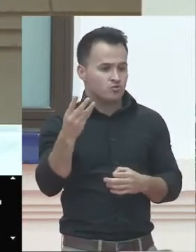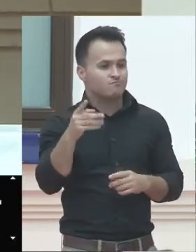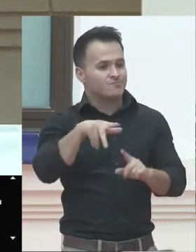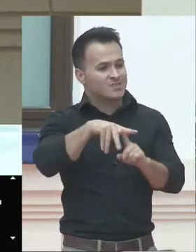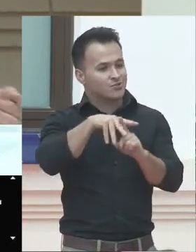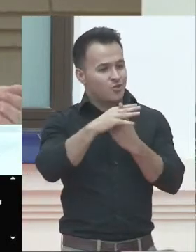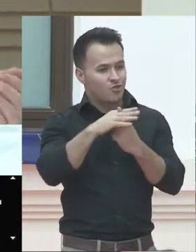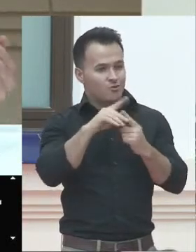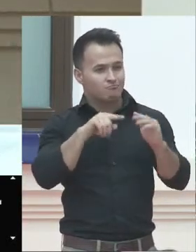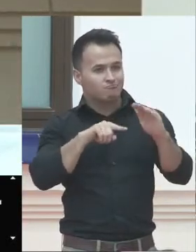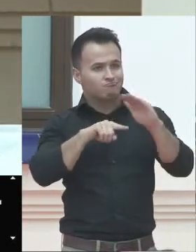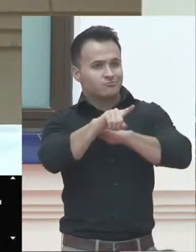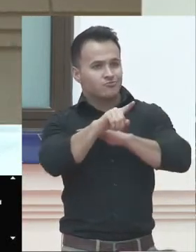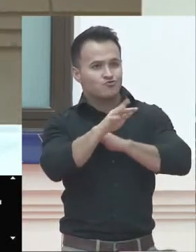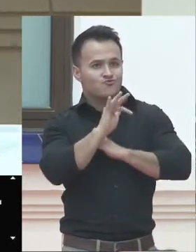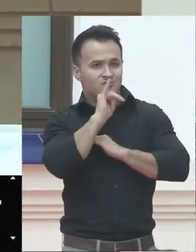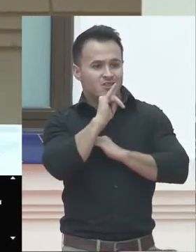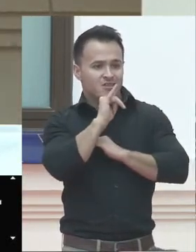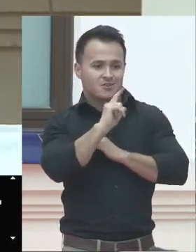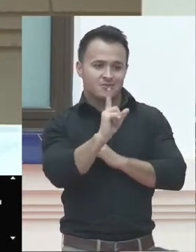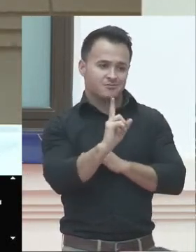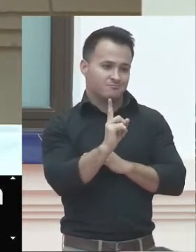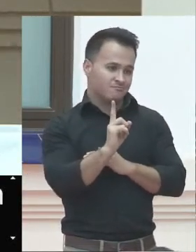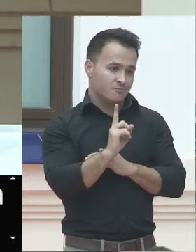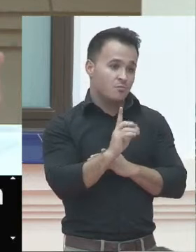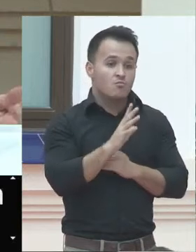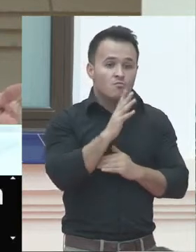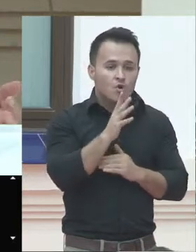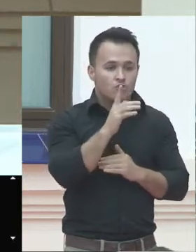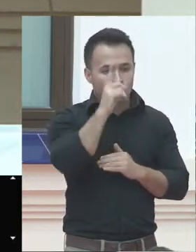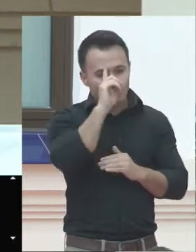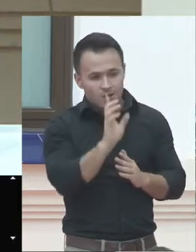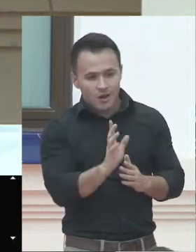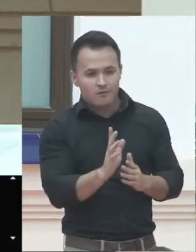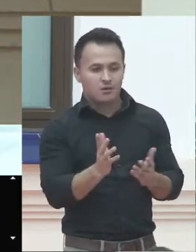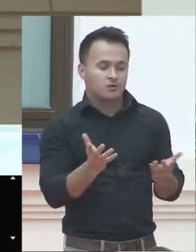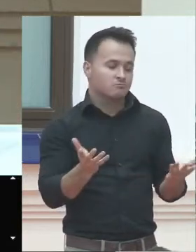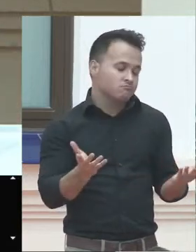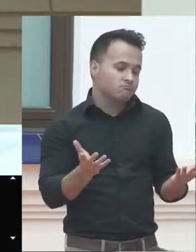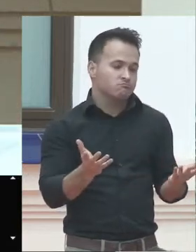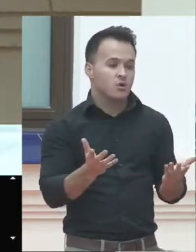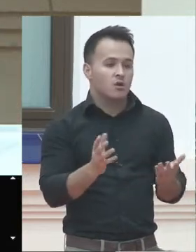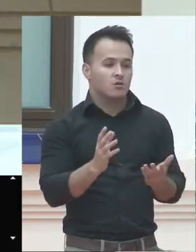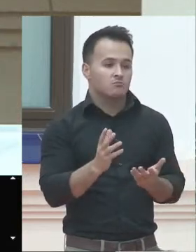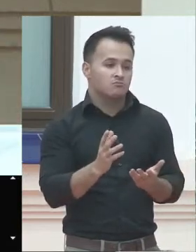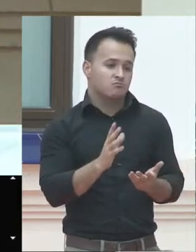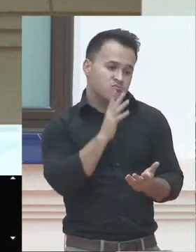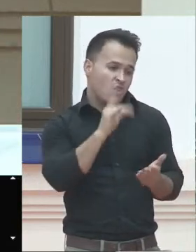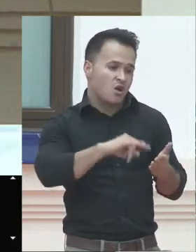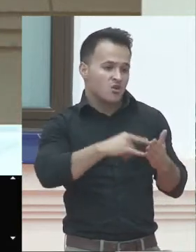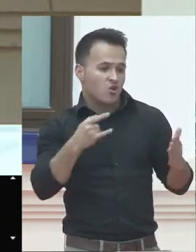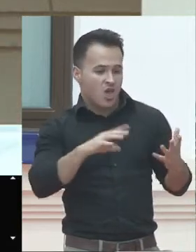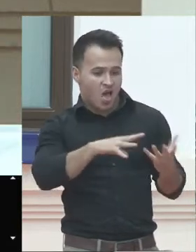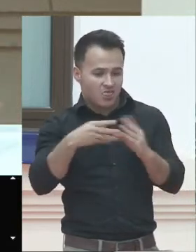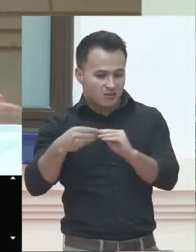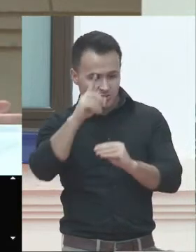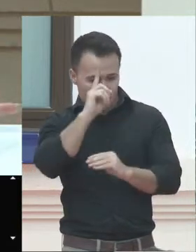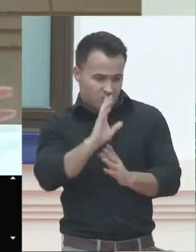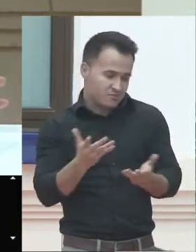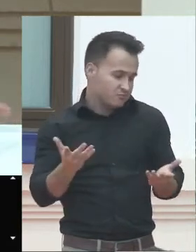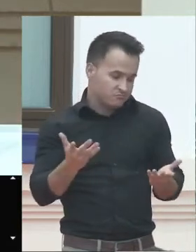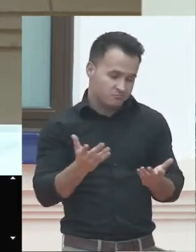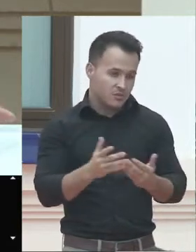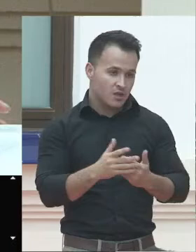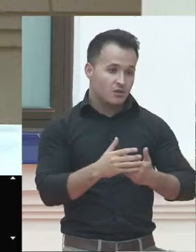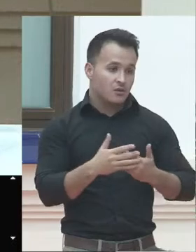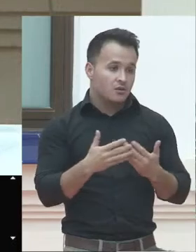en las que no se ha avanzado lo suficiente, en muchos casos por desconocimiento, igual que ocurre en otras áreas de la adaptación de la tecnología. Y también